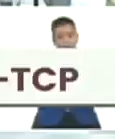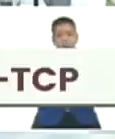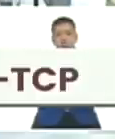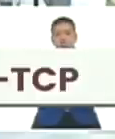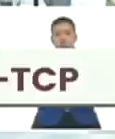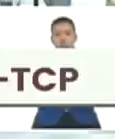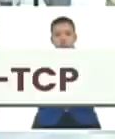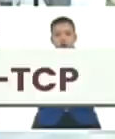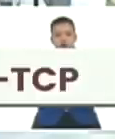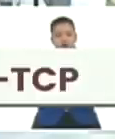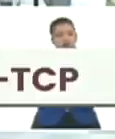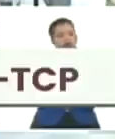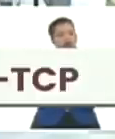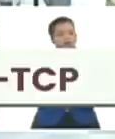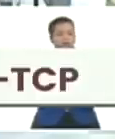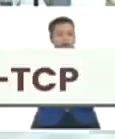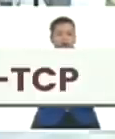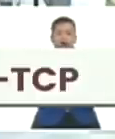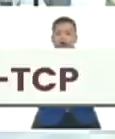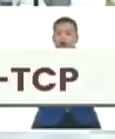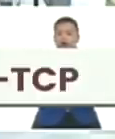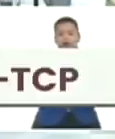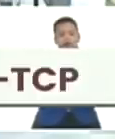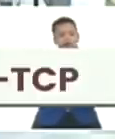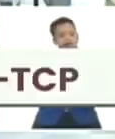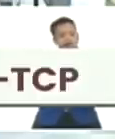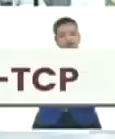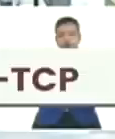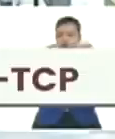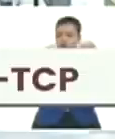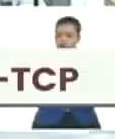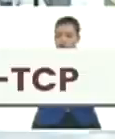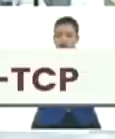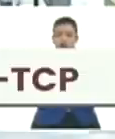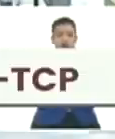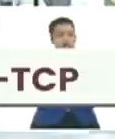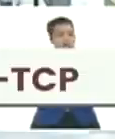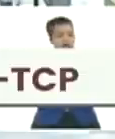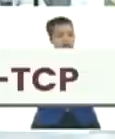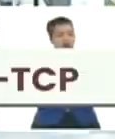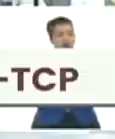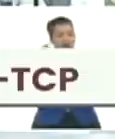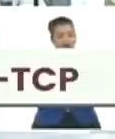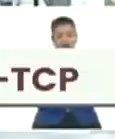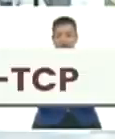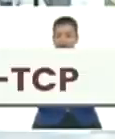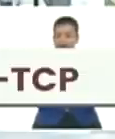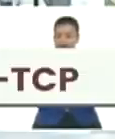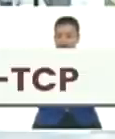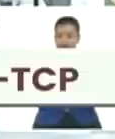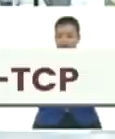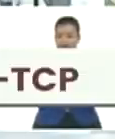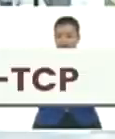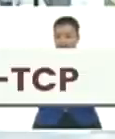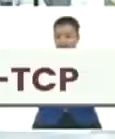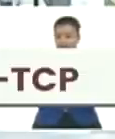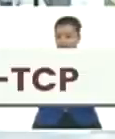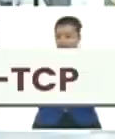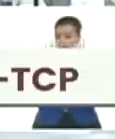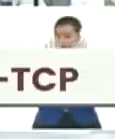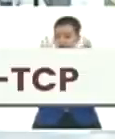espíritu de respeto y bajo los principios del multilateralismo, que en este planeta ya